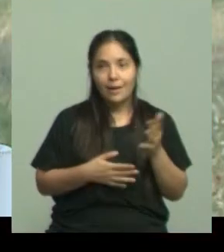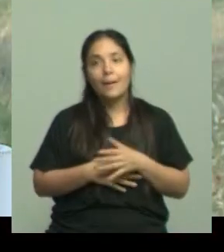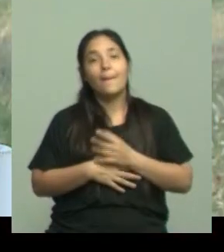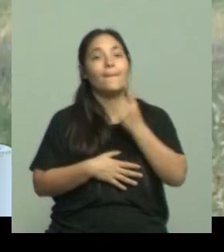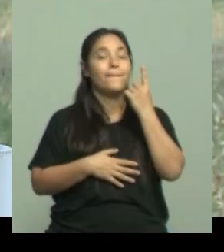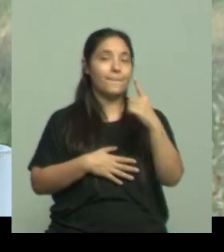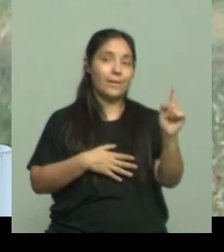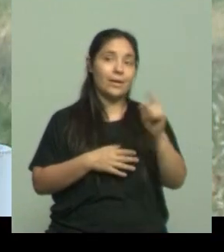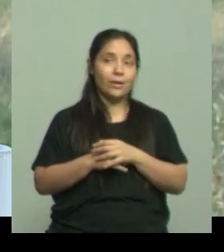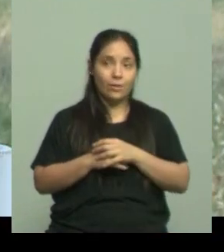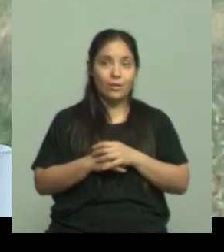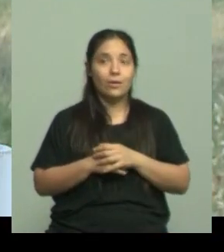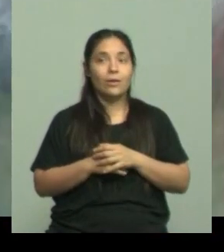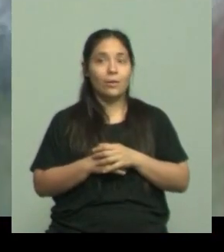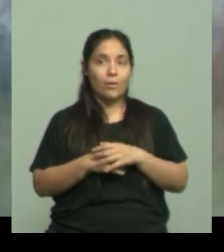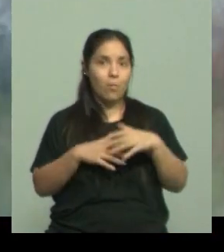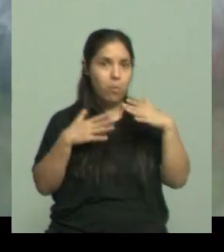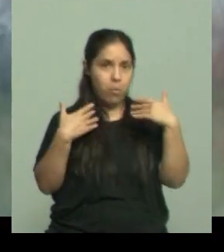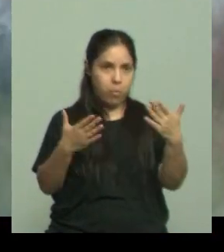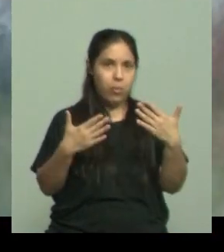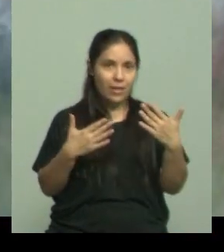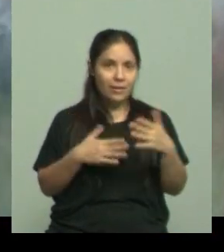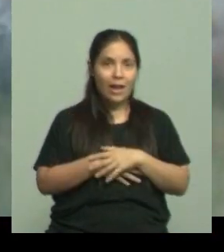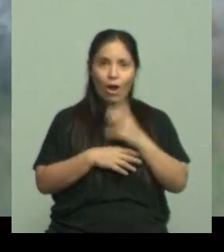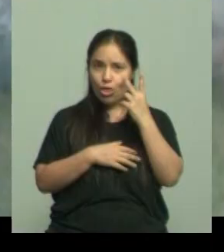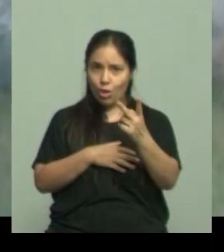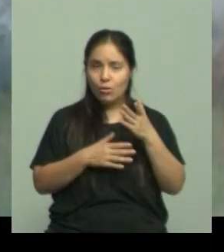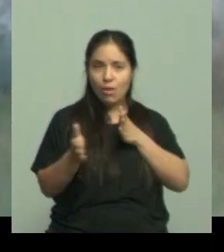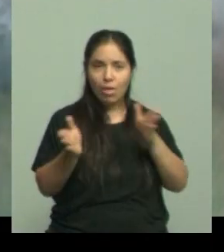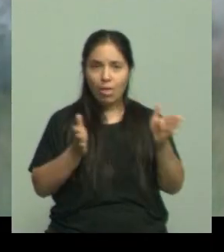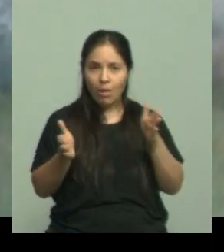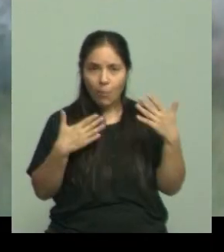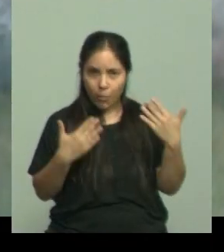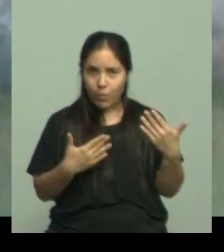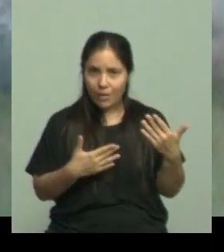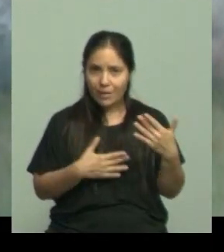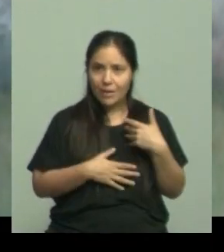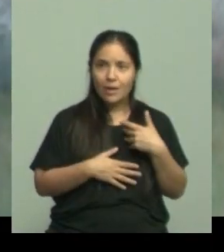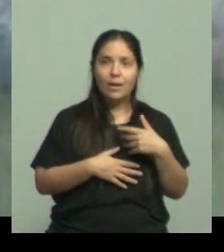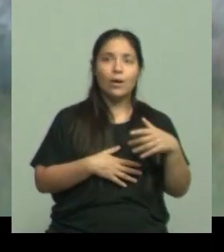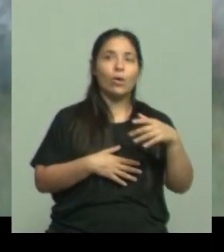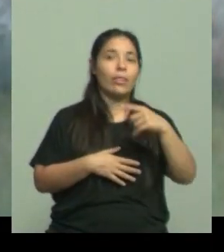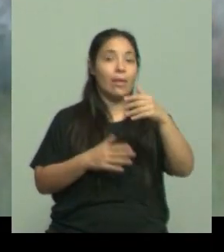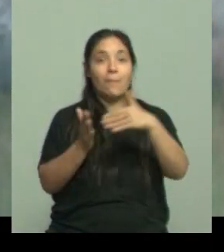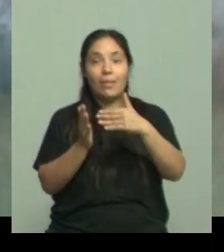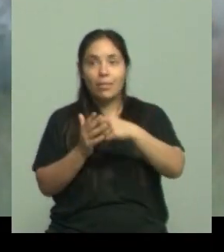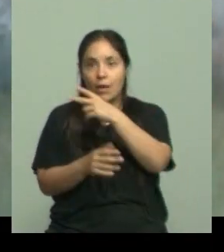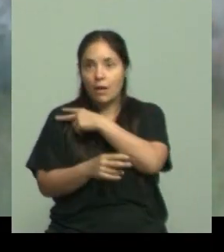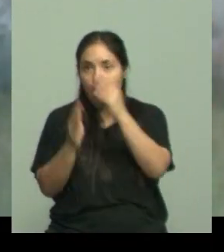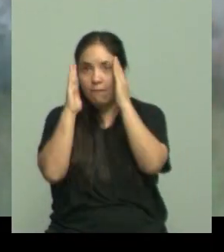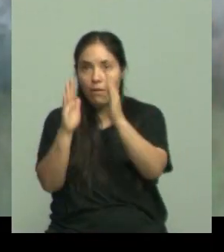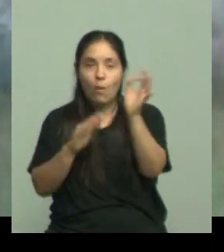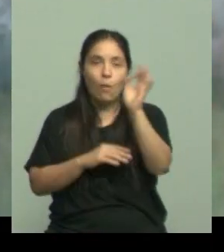de distintos lados. ¿Estás preparado para hacerlo? ¿Te vas a morder la lengua? ¿O estás pendiente también de la